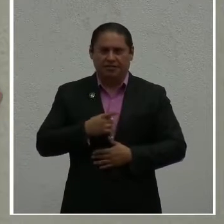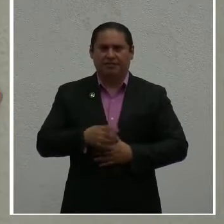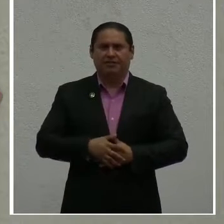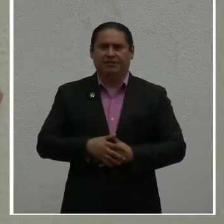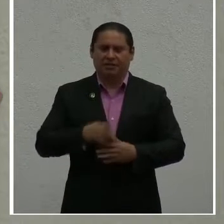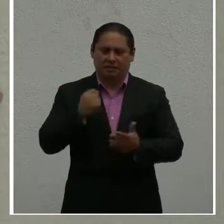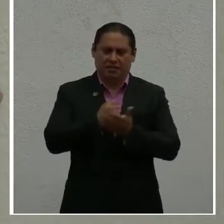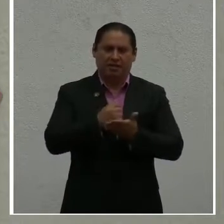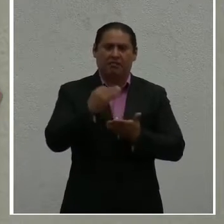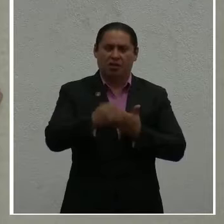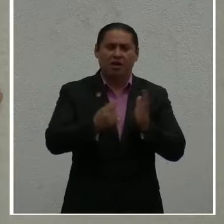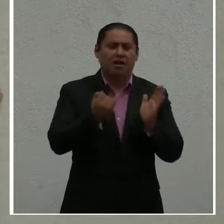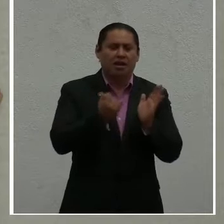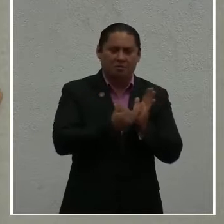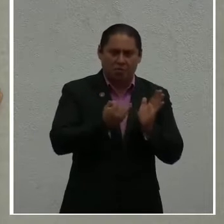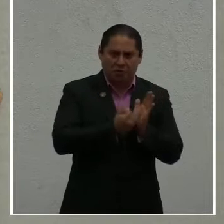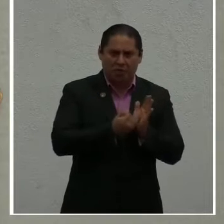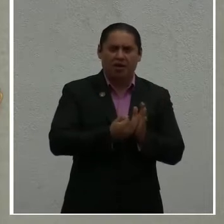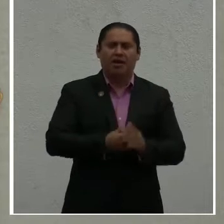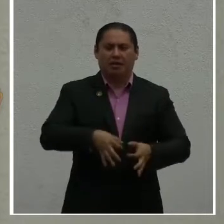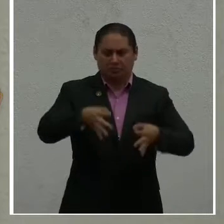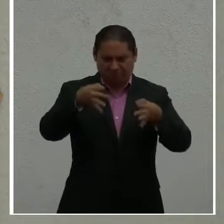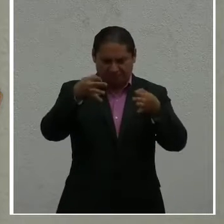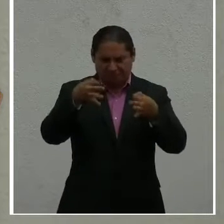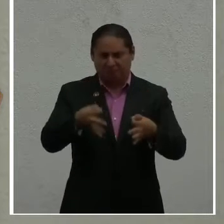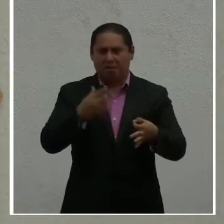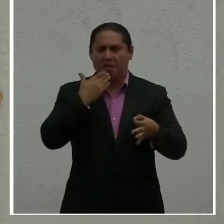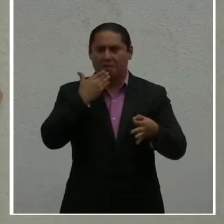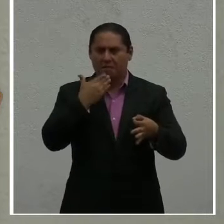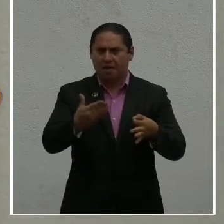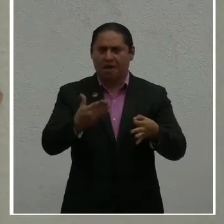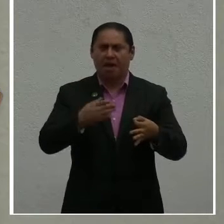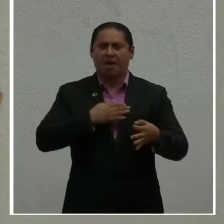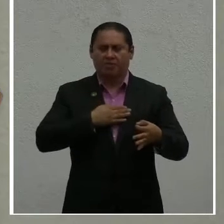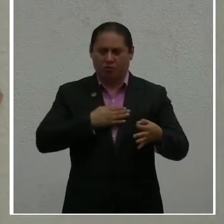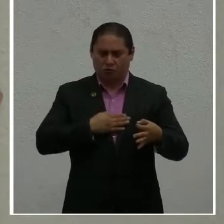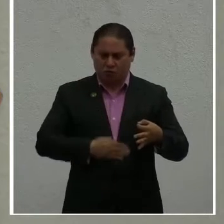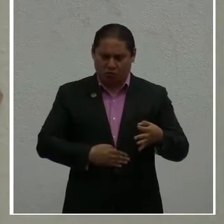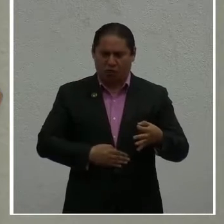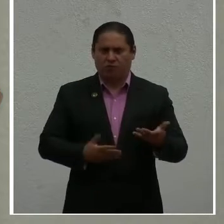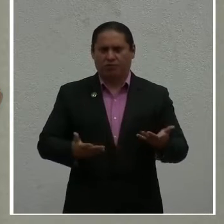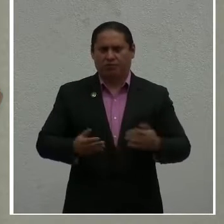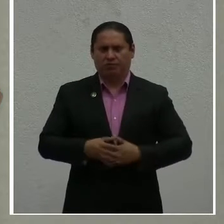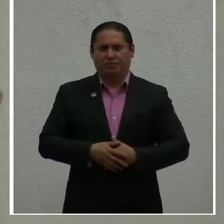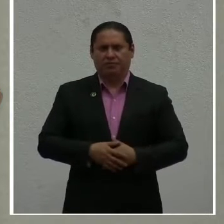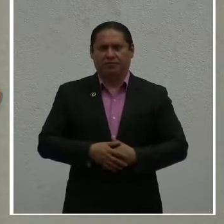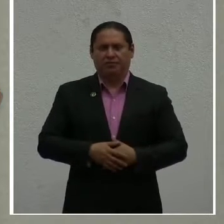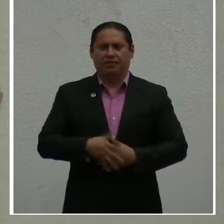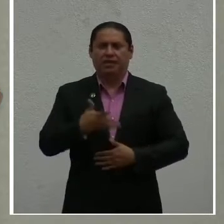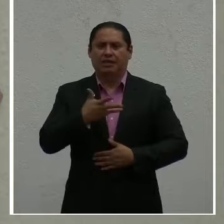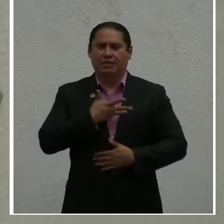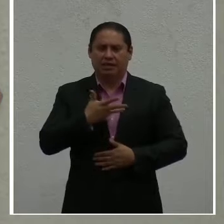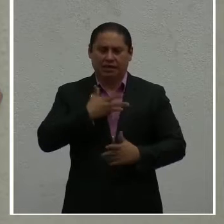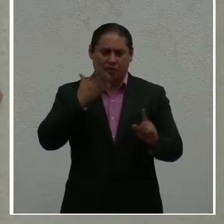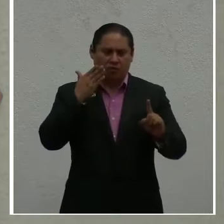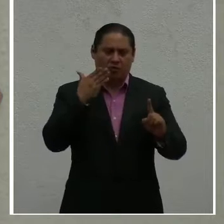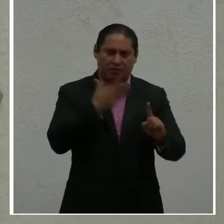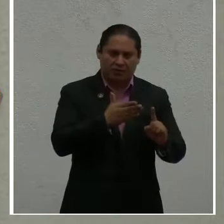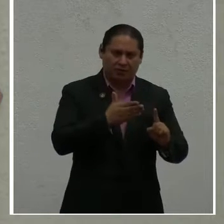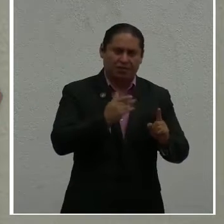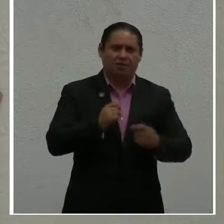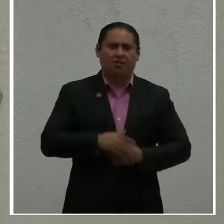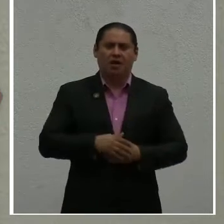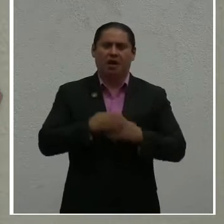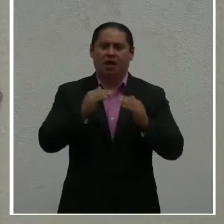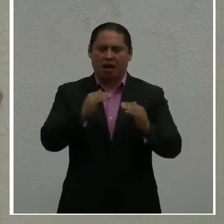Debemos aprobar impuestos que sean constitucionales y jurídicamente viables, que tengan como finalidad